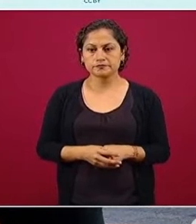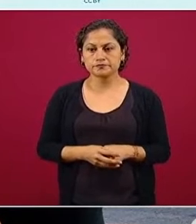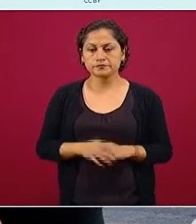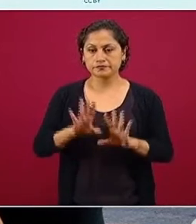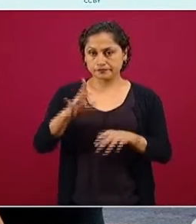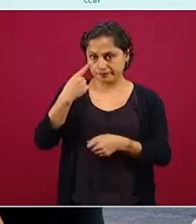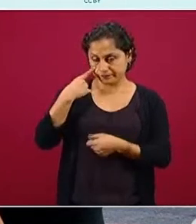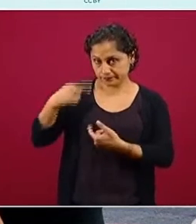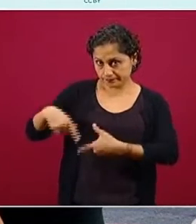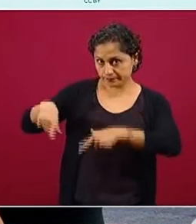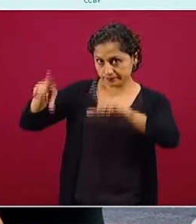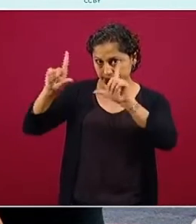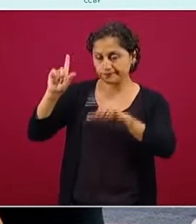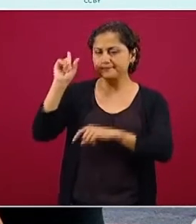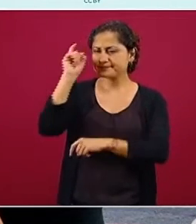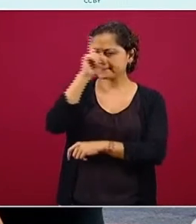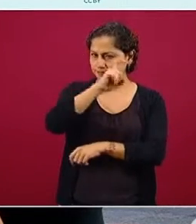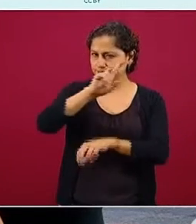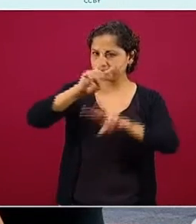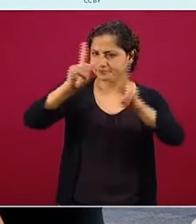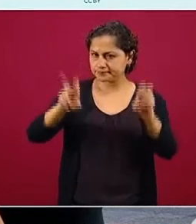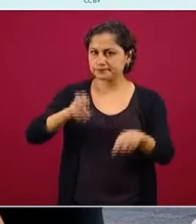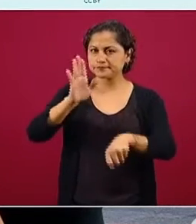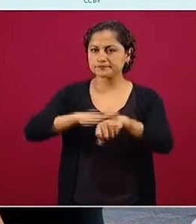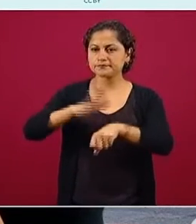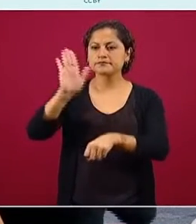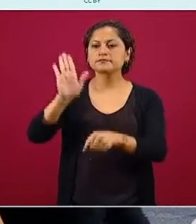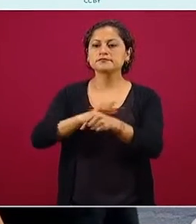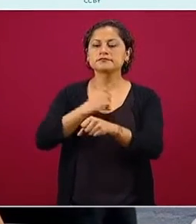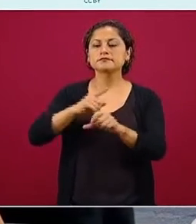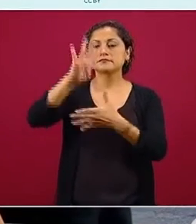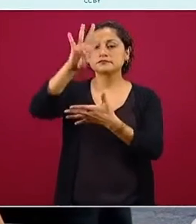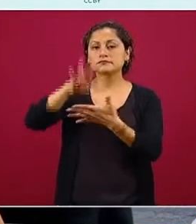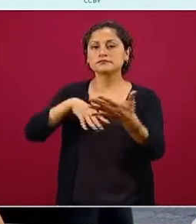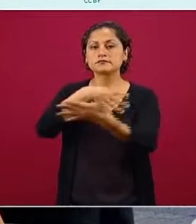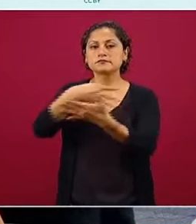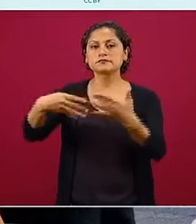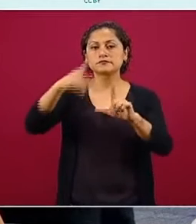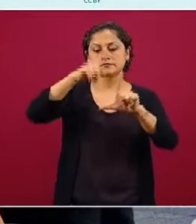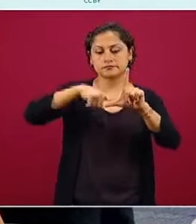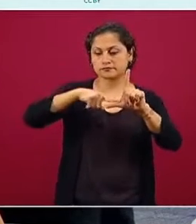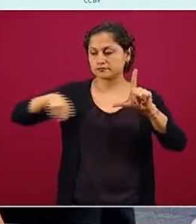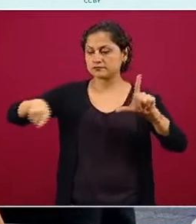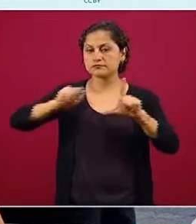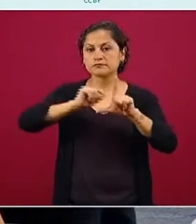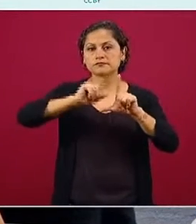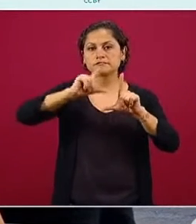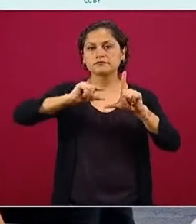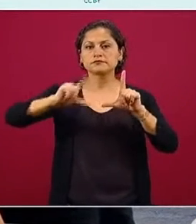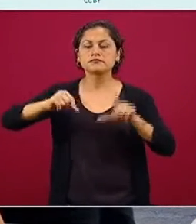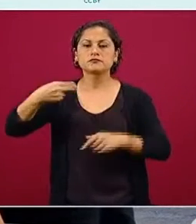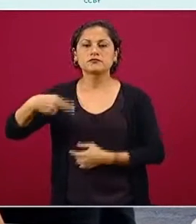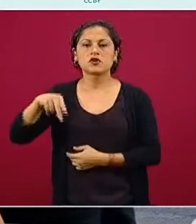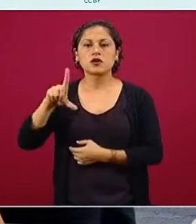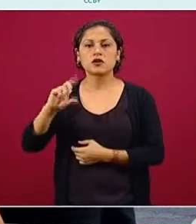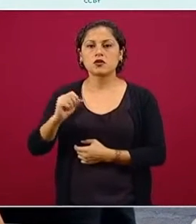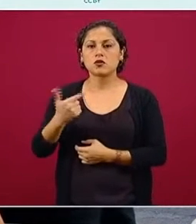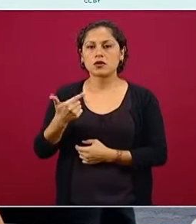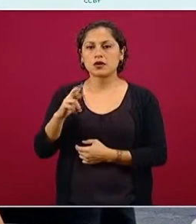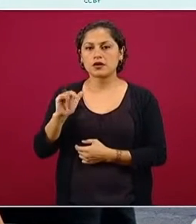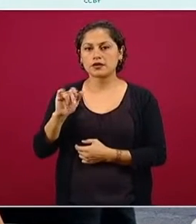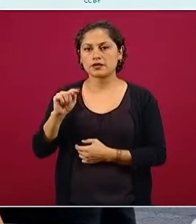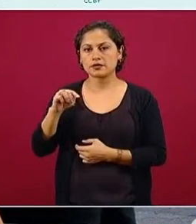es un poquito más complejo porque está en escala logarítmica, que es lo que se muestra aquí. Esto quiere decir